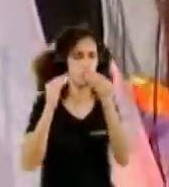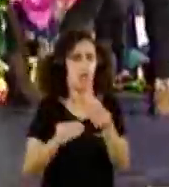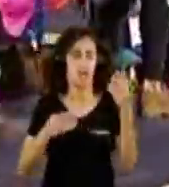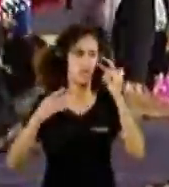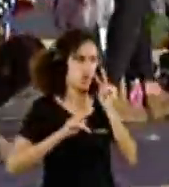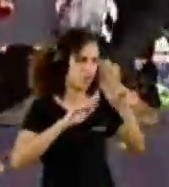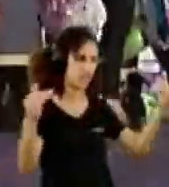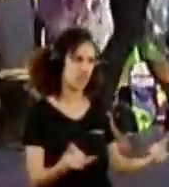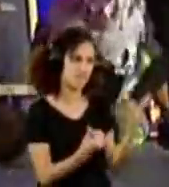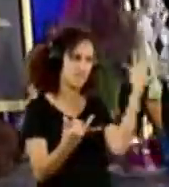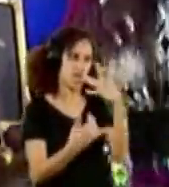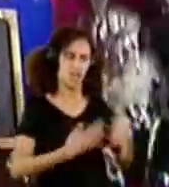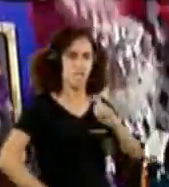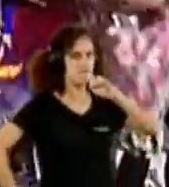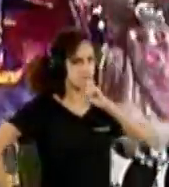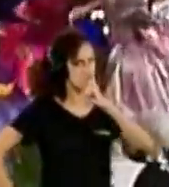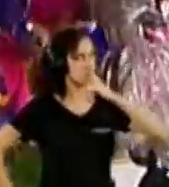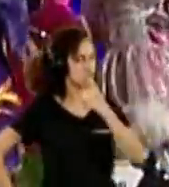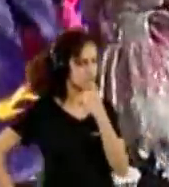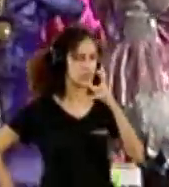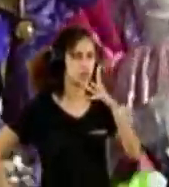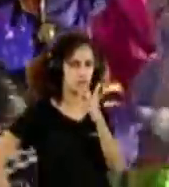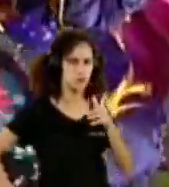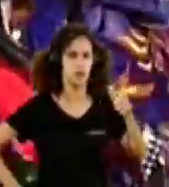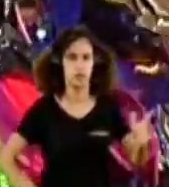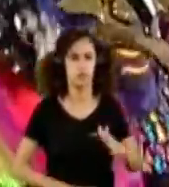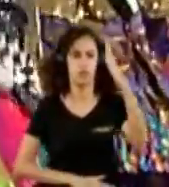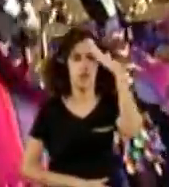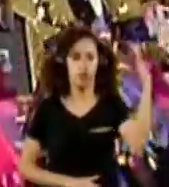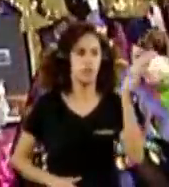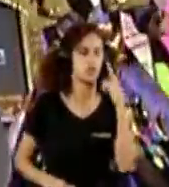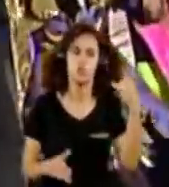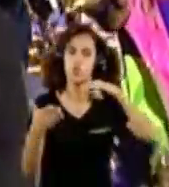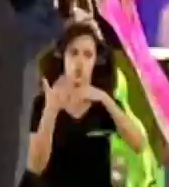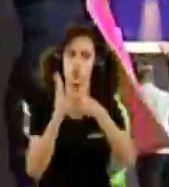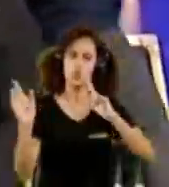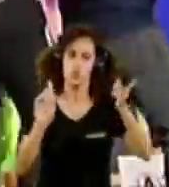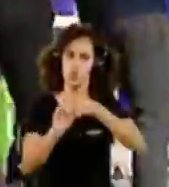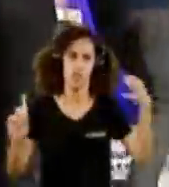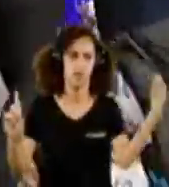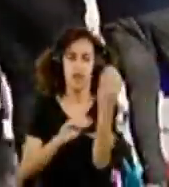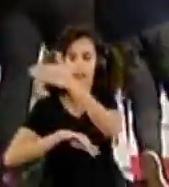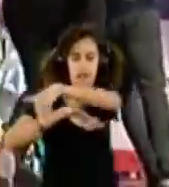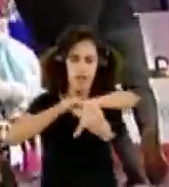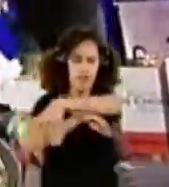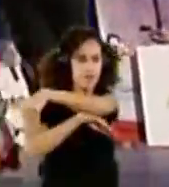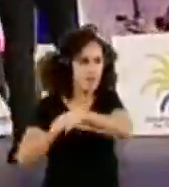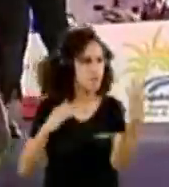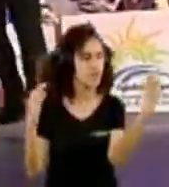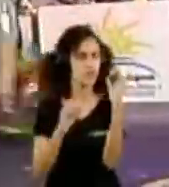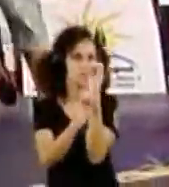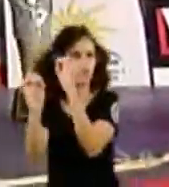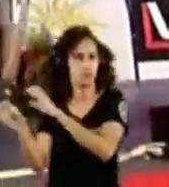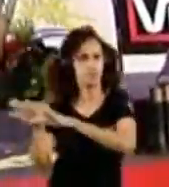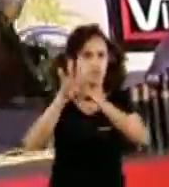Chicharrero, vaya pilla que se apoyó de allí. Hay concejal, busque el modo. Las calles merecen coño, vivir la fiesta